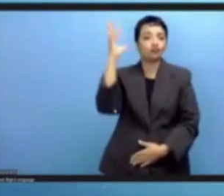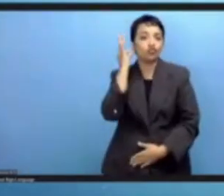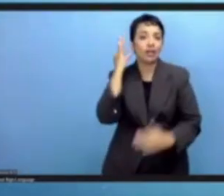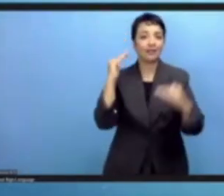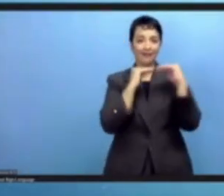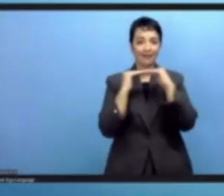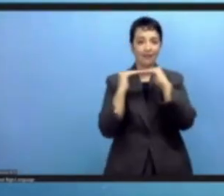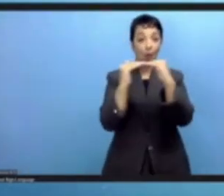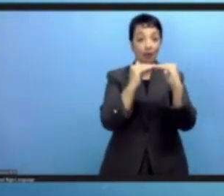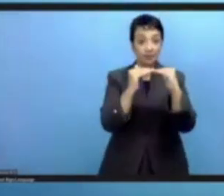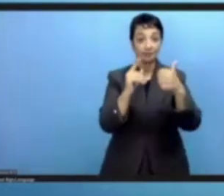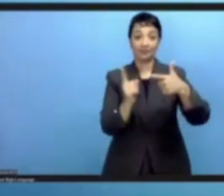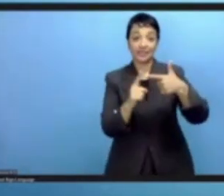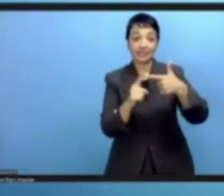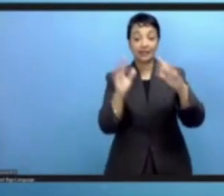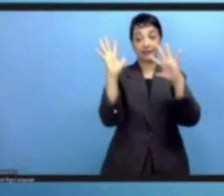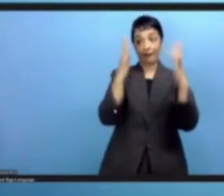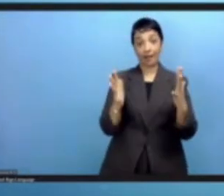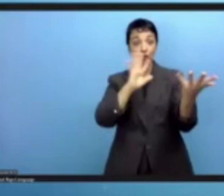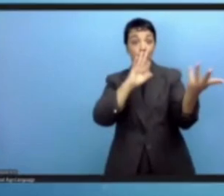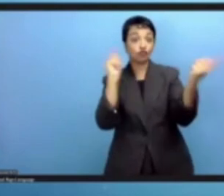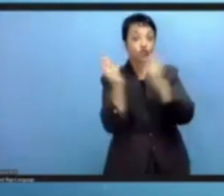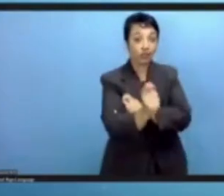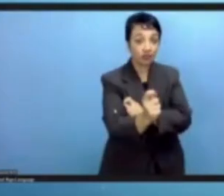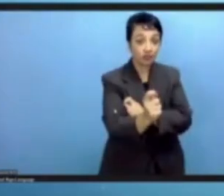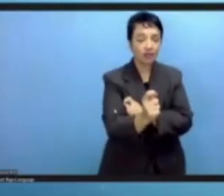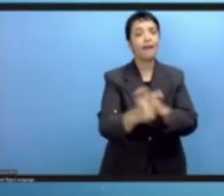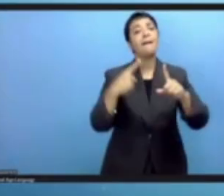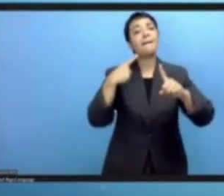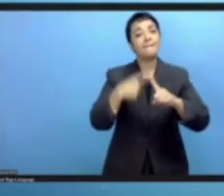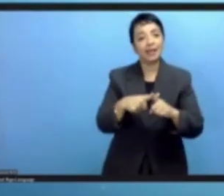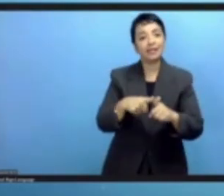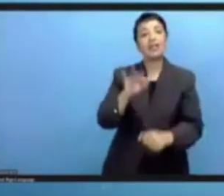incluye igualdad de género cambio climático